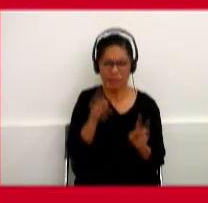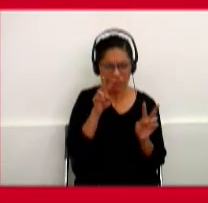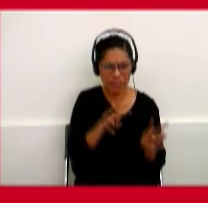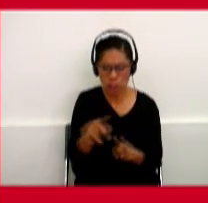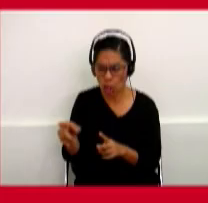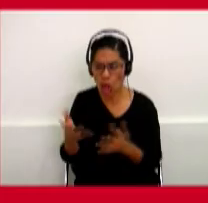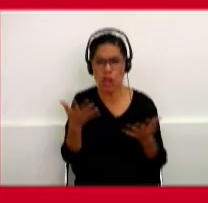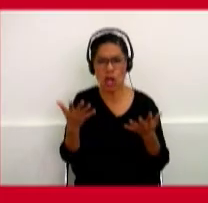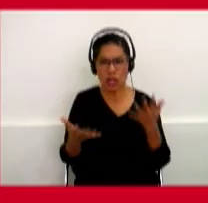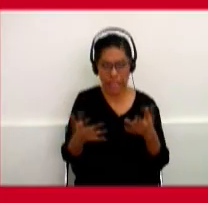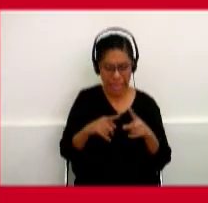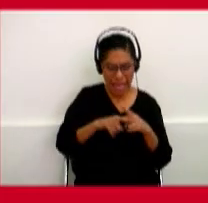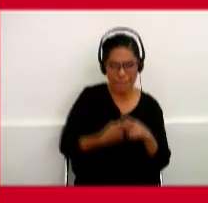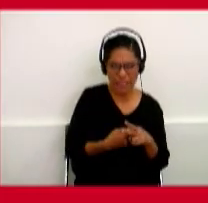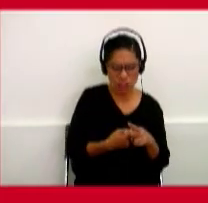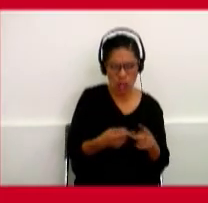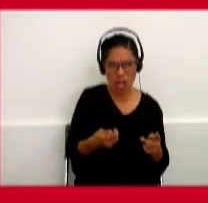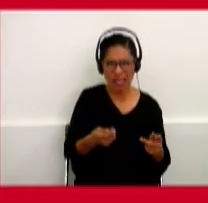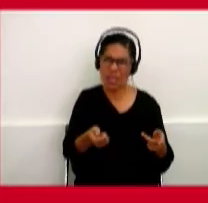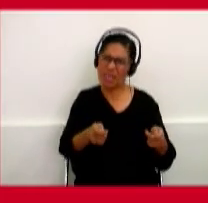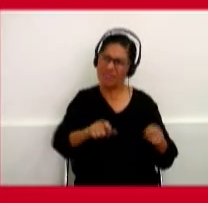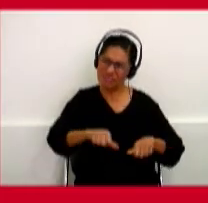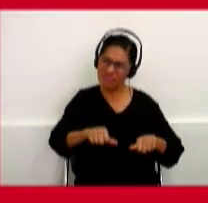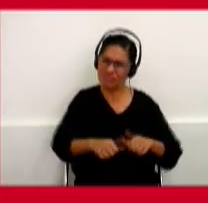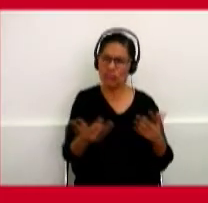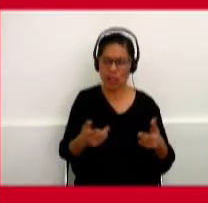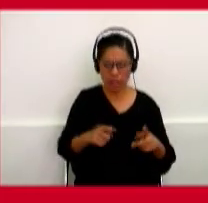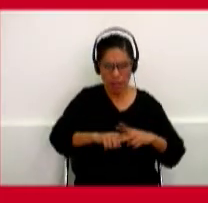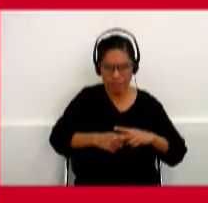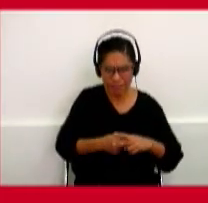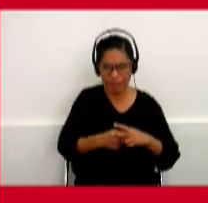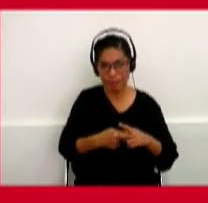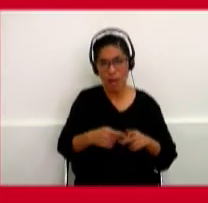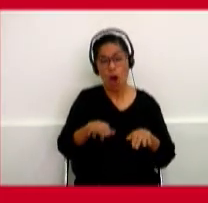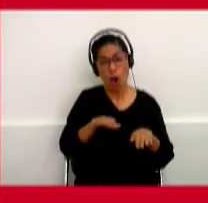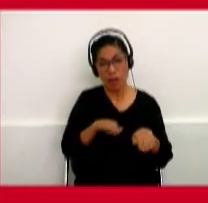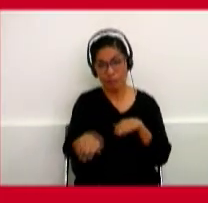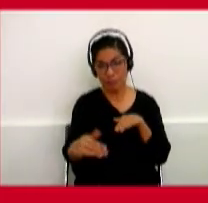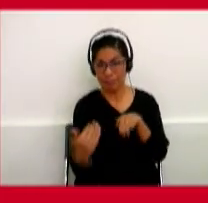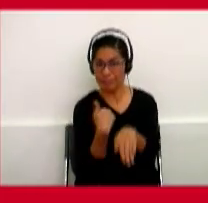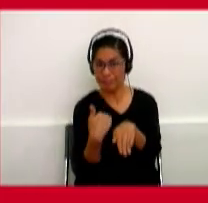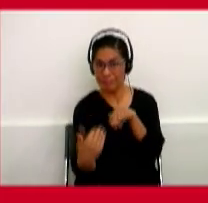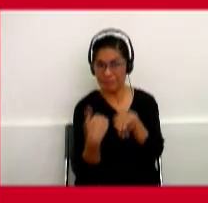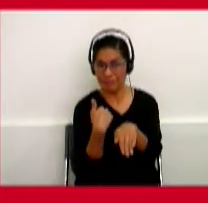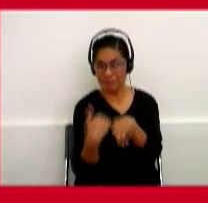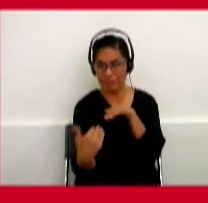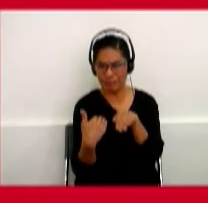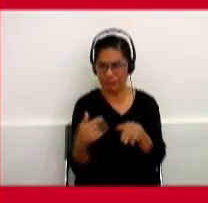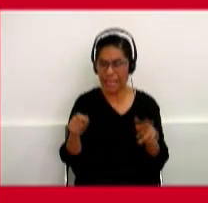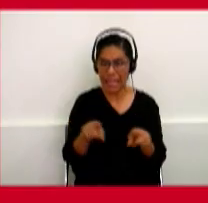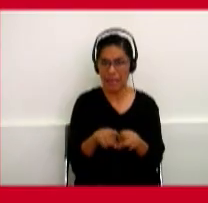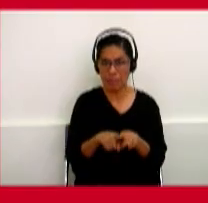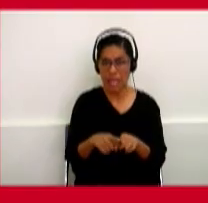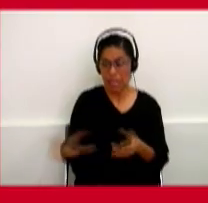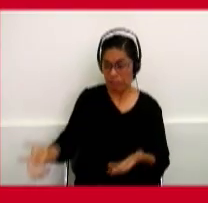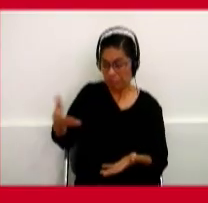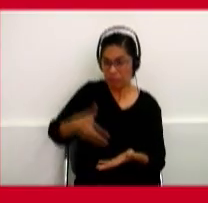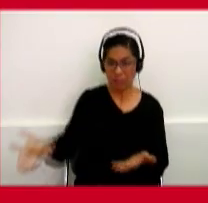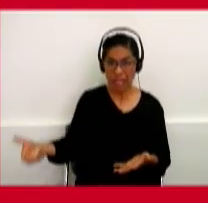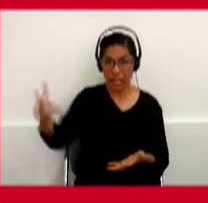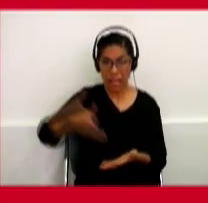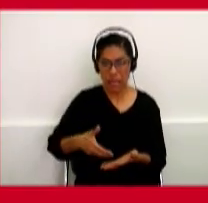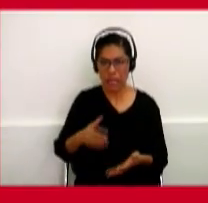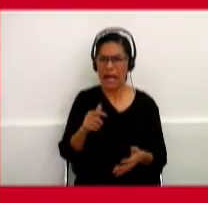de las causas raíces. Hemos demostrado esto con el trabajo que hemos hecho en la carga con impactos y ver en qué área de